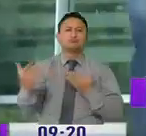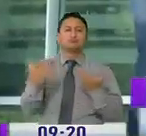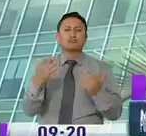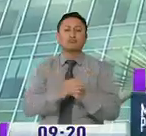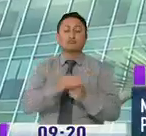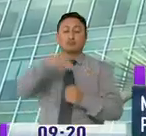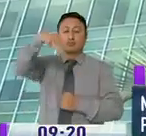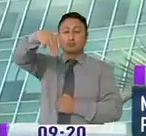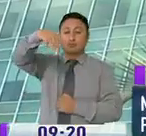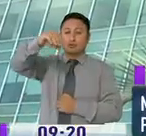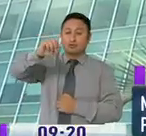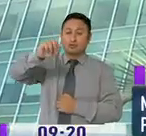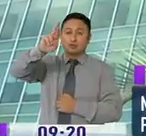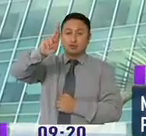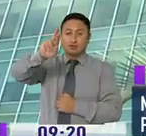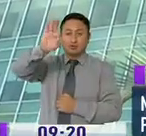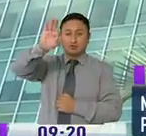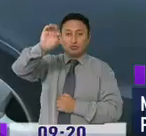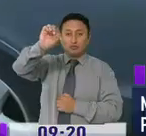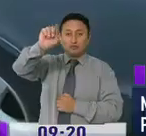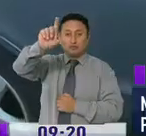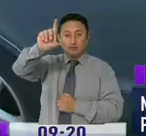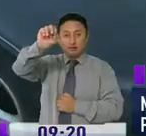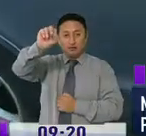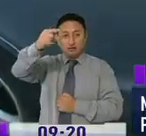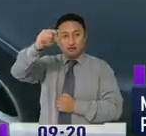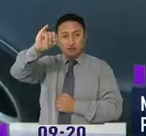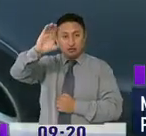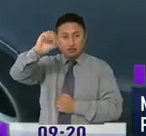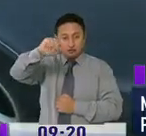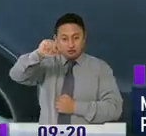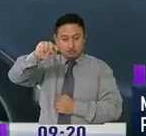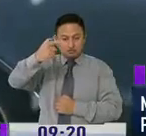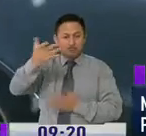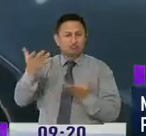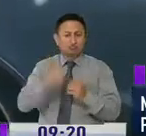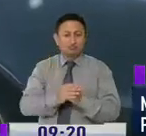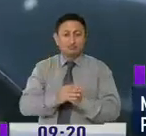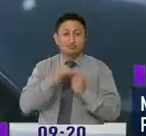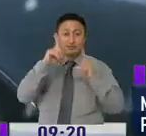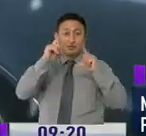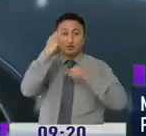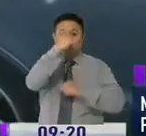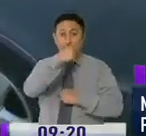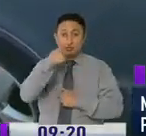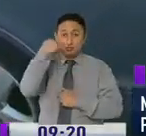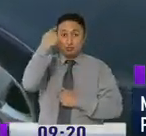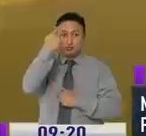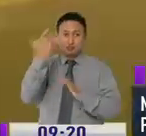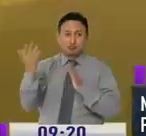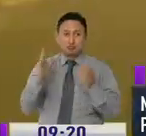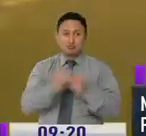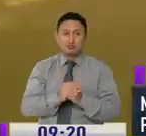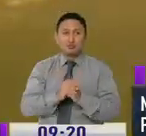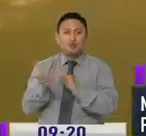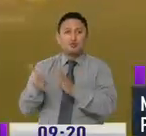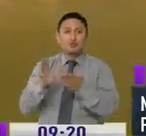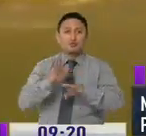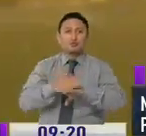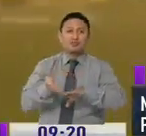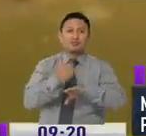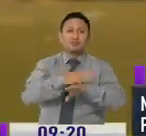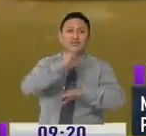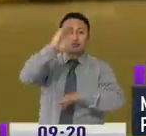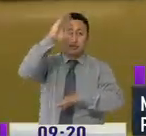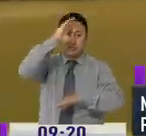no es otra cosa que el reconocimiento facial, al cual fueron convocados 4 militares, de estos 2 investigados por la muerte de Froilán Jiménez,